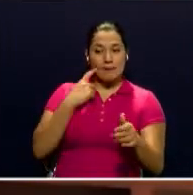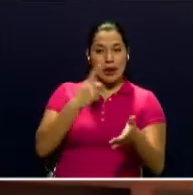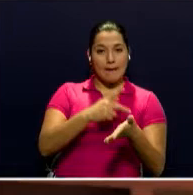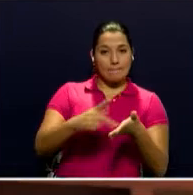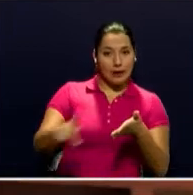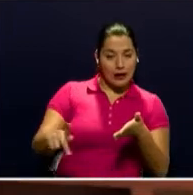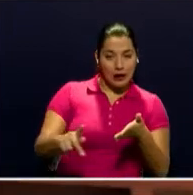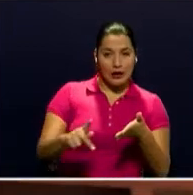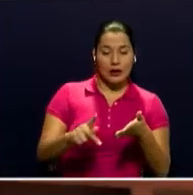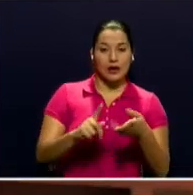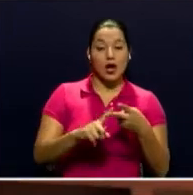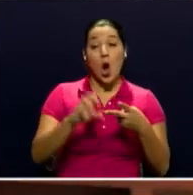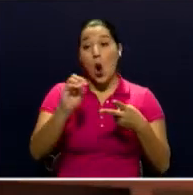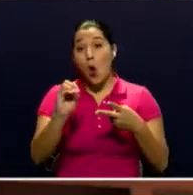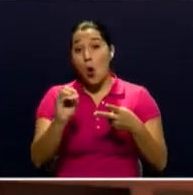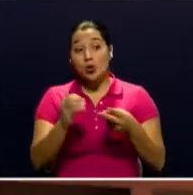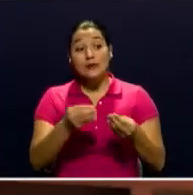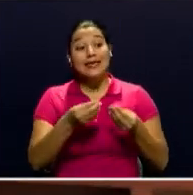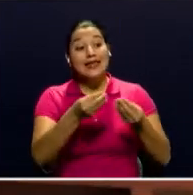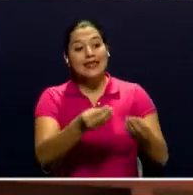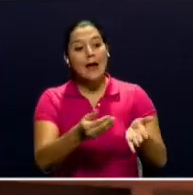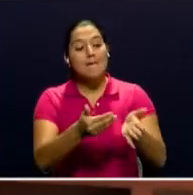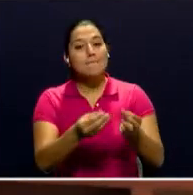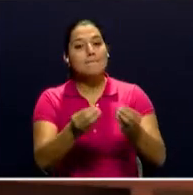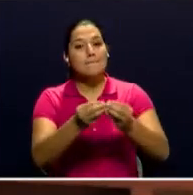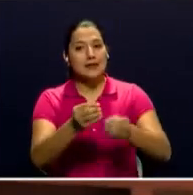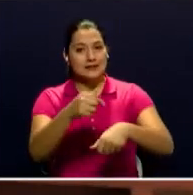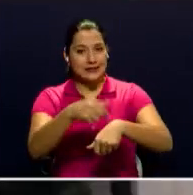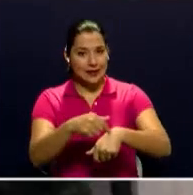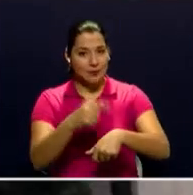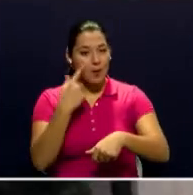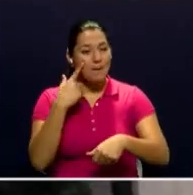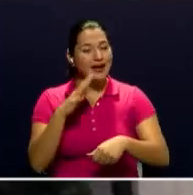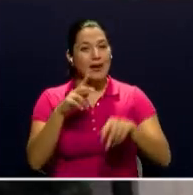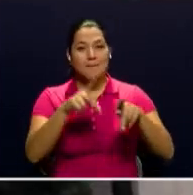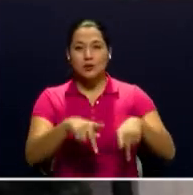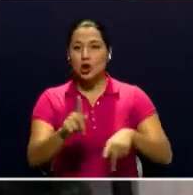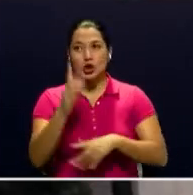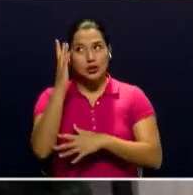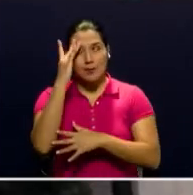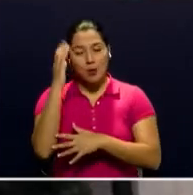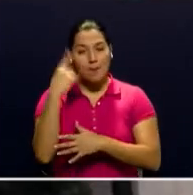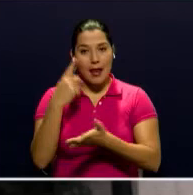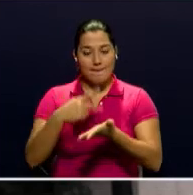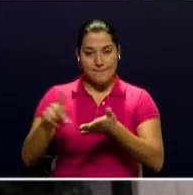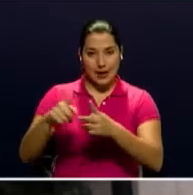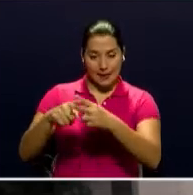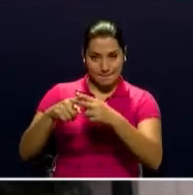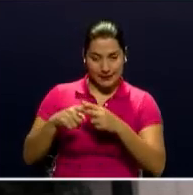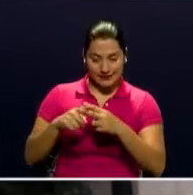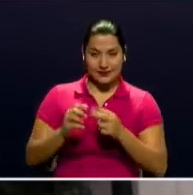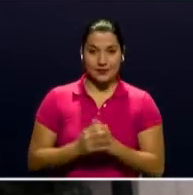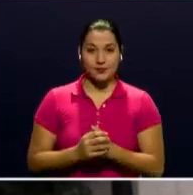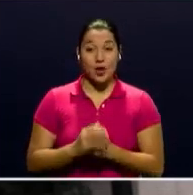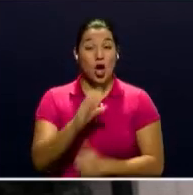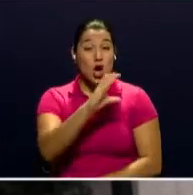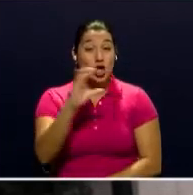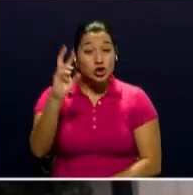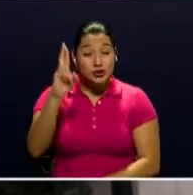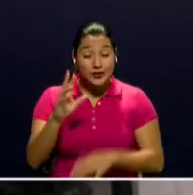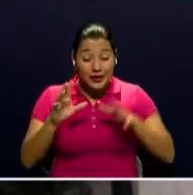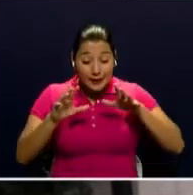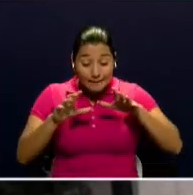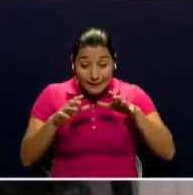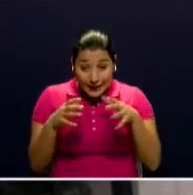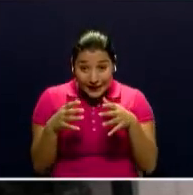plazos para que las personas no se preocupen en el pago de sus préstamos. En la entidad señalan que al ser Costa Rica pequeña y